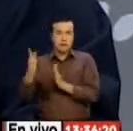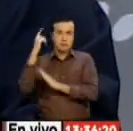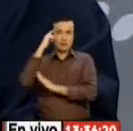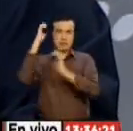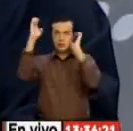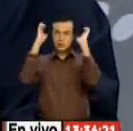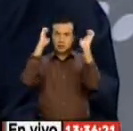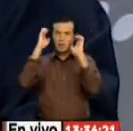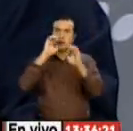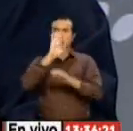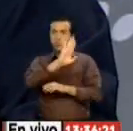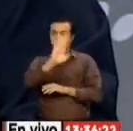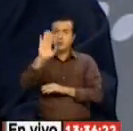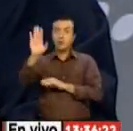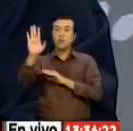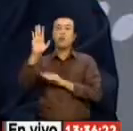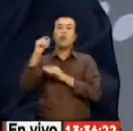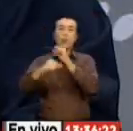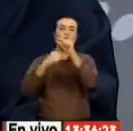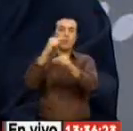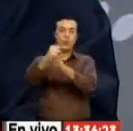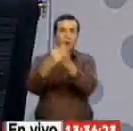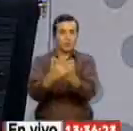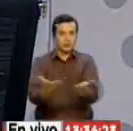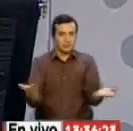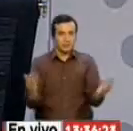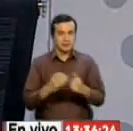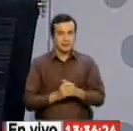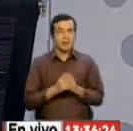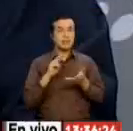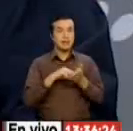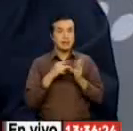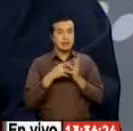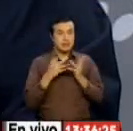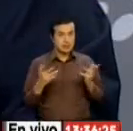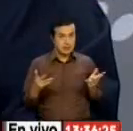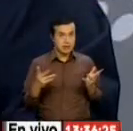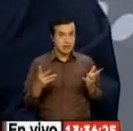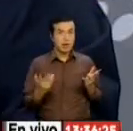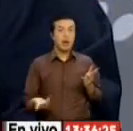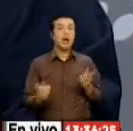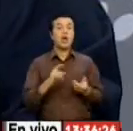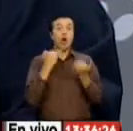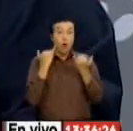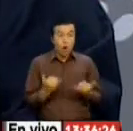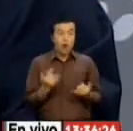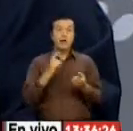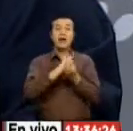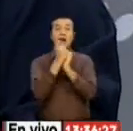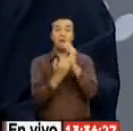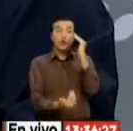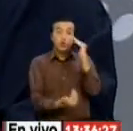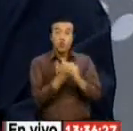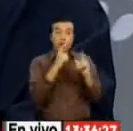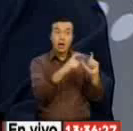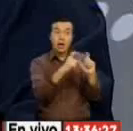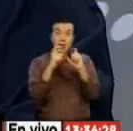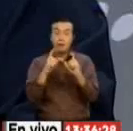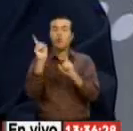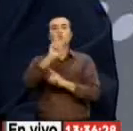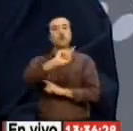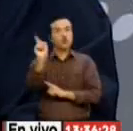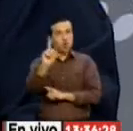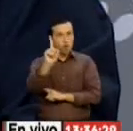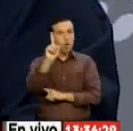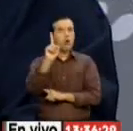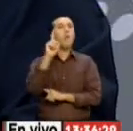para que vaya llevando de manera progresiva. Lo que significa que no se tiene que recalificar ahora, que quede muy claro, que no se asusten. Es un